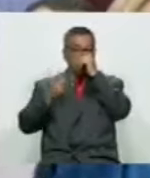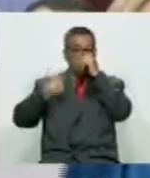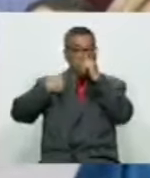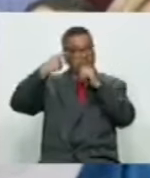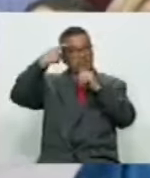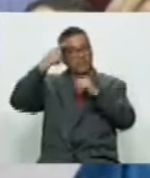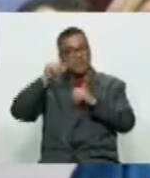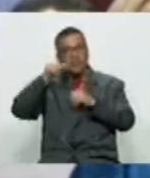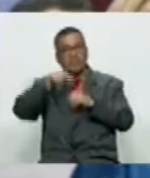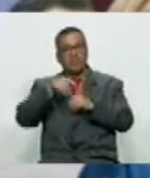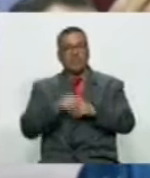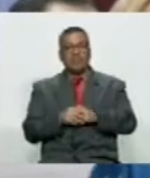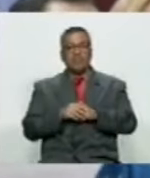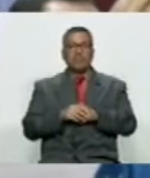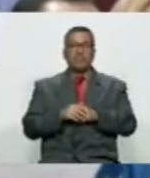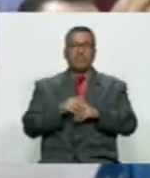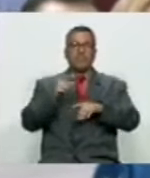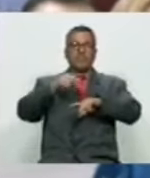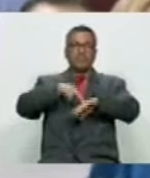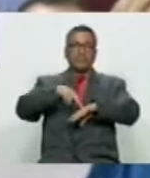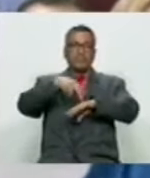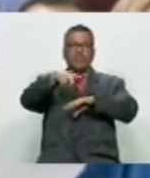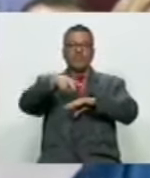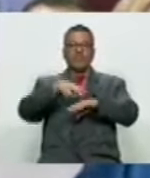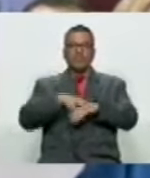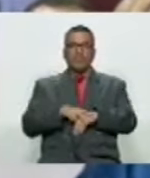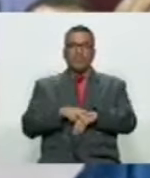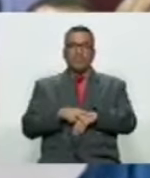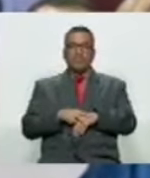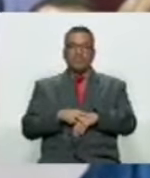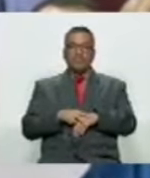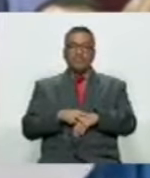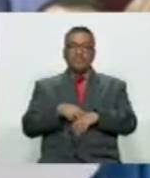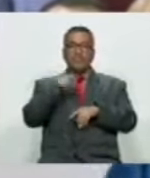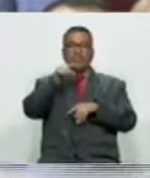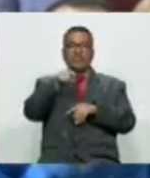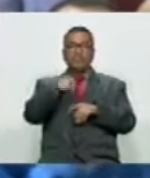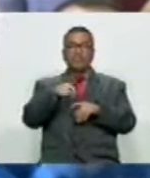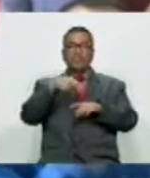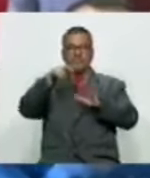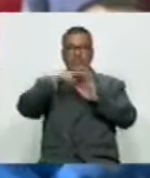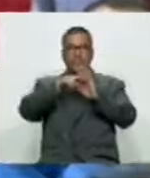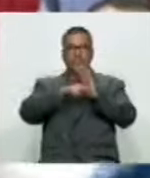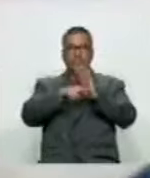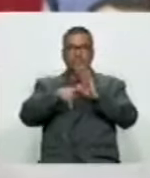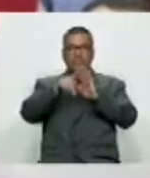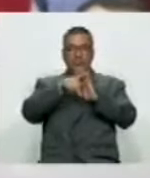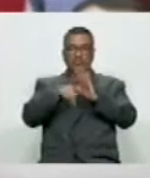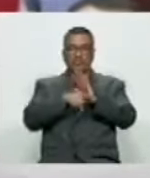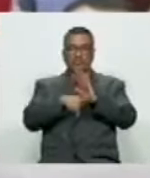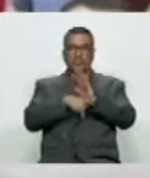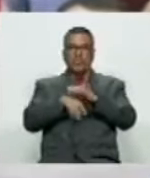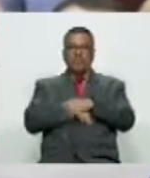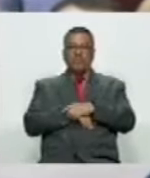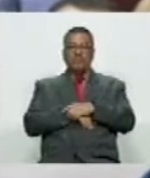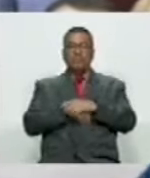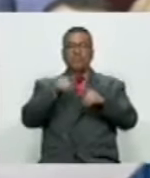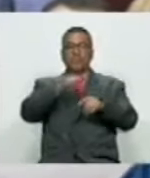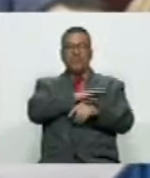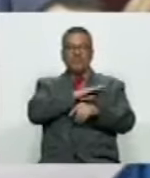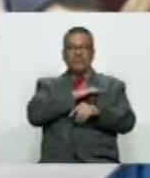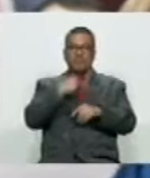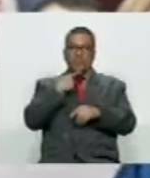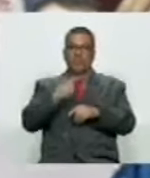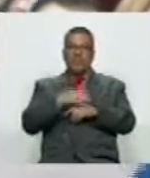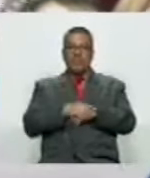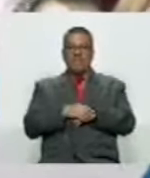aquellos que caigan en la violación de esta normativa. Esa es mi propuesta,